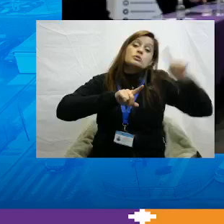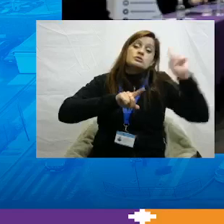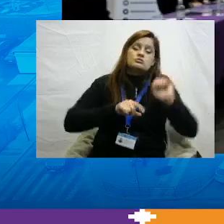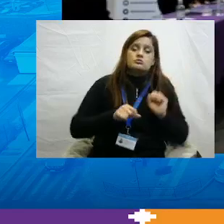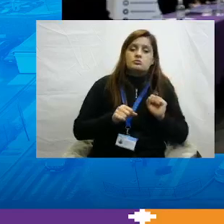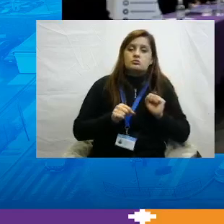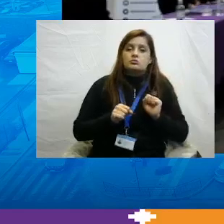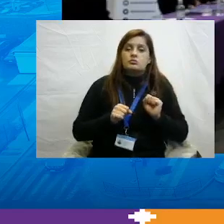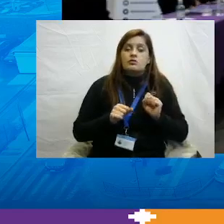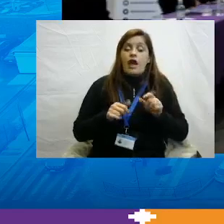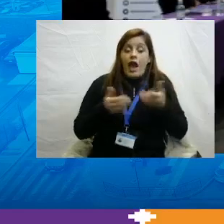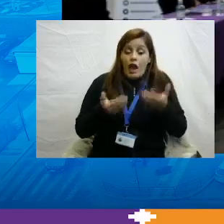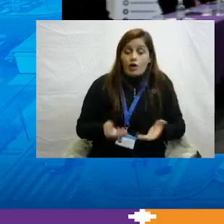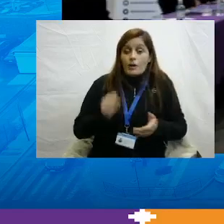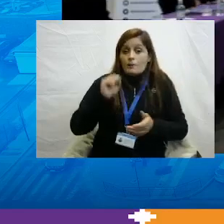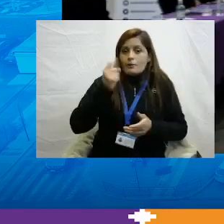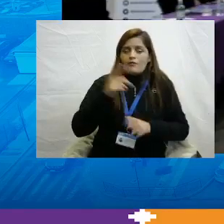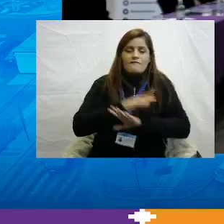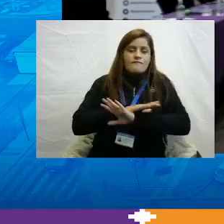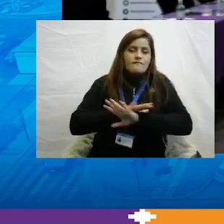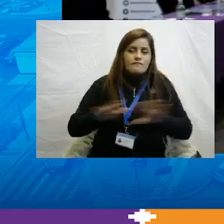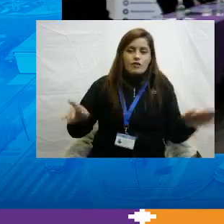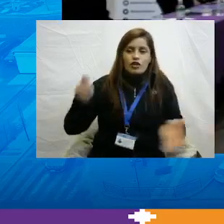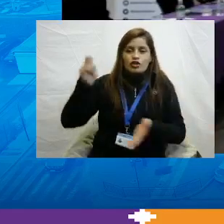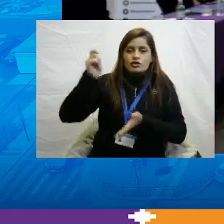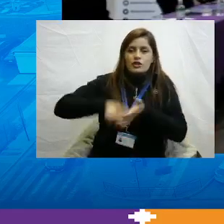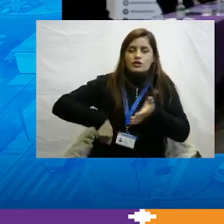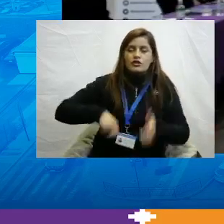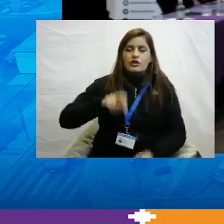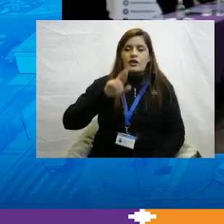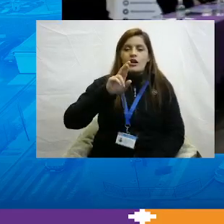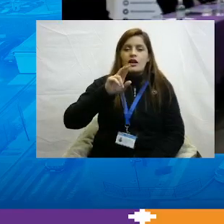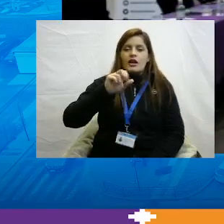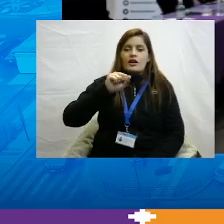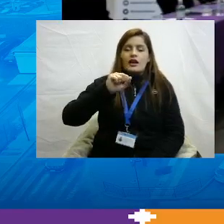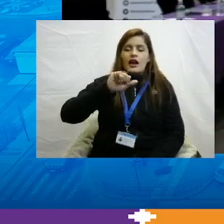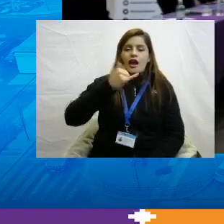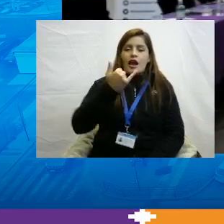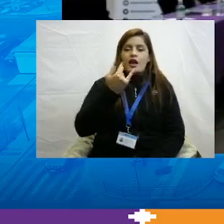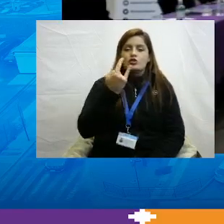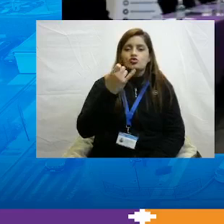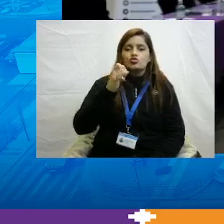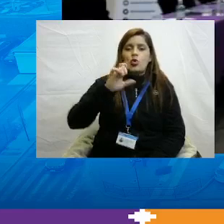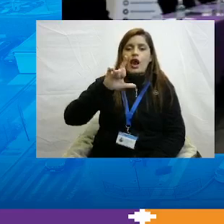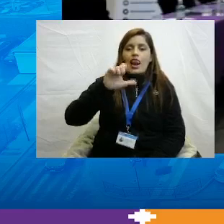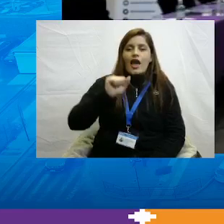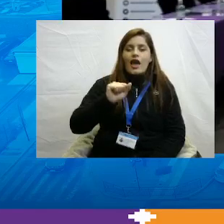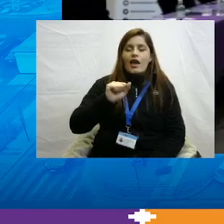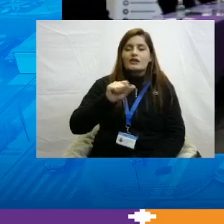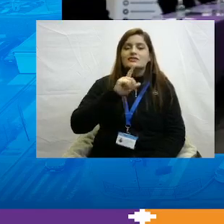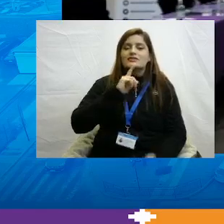caso es ponerle término al contrato de comodato otorgado al Club de Rayuela Unión Los Pinos.